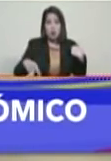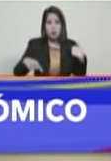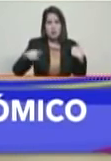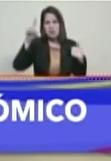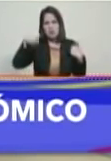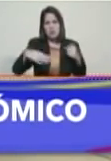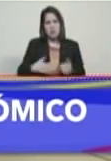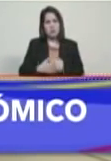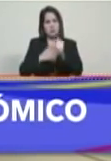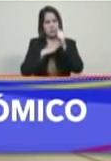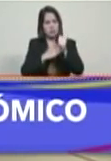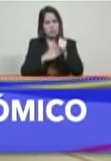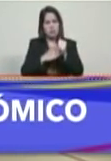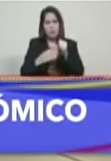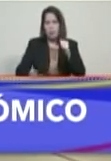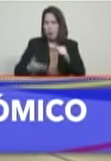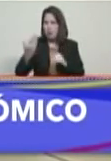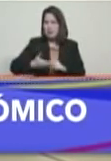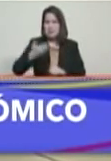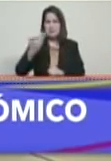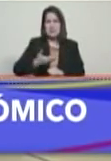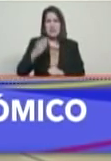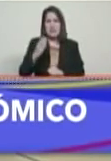de la CAF.